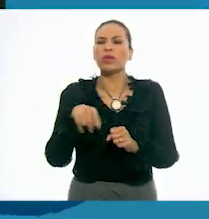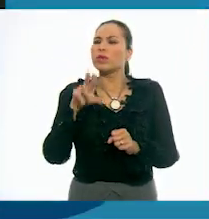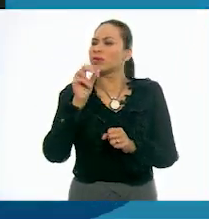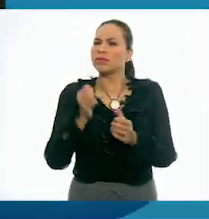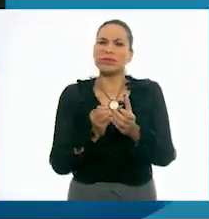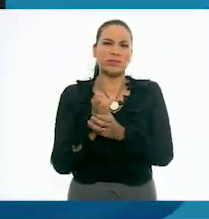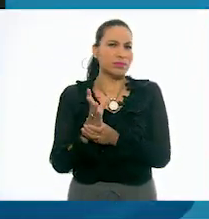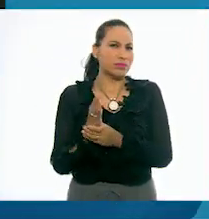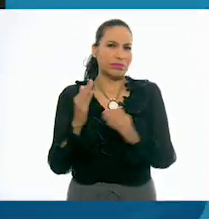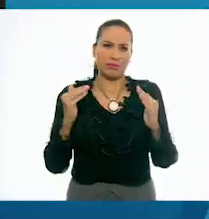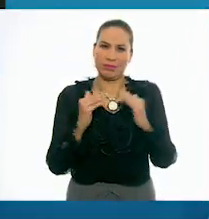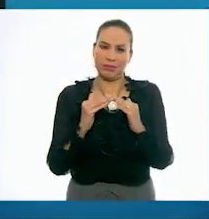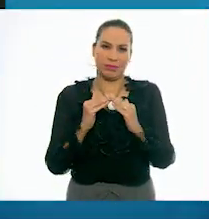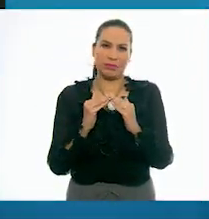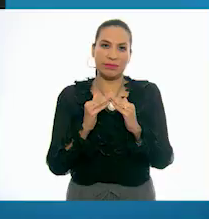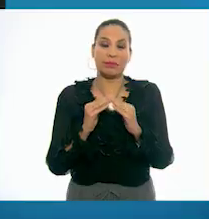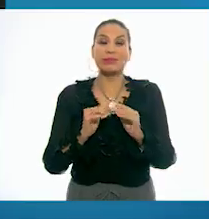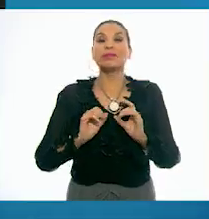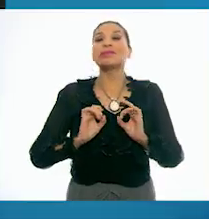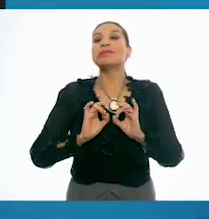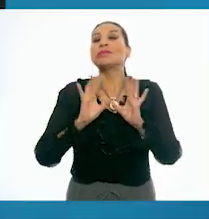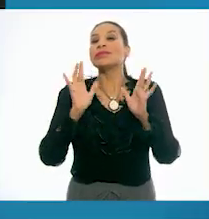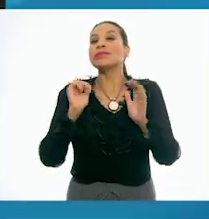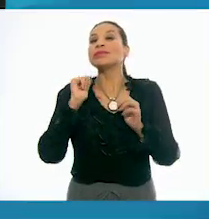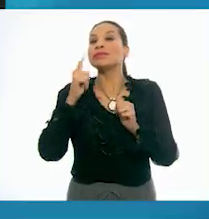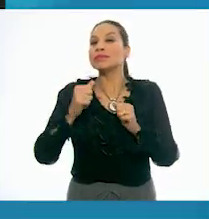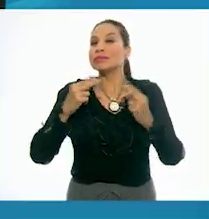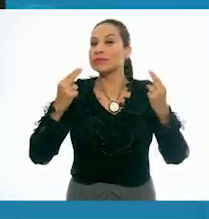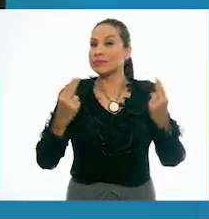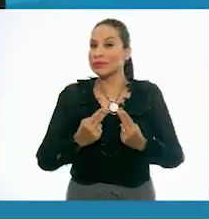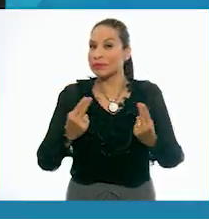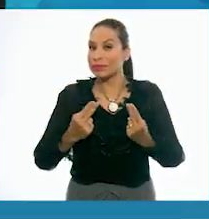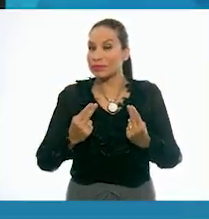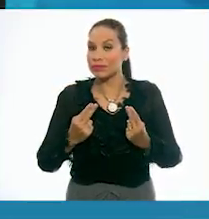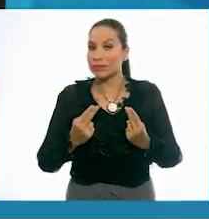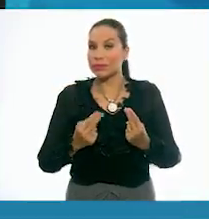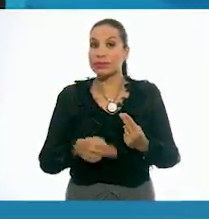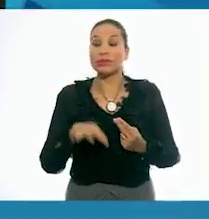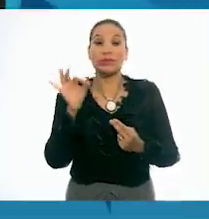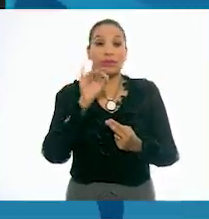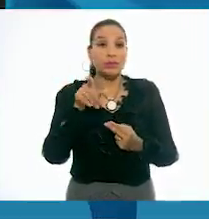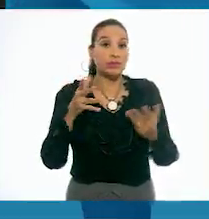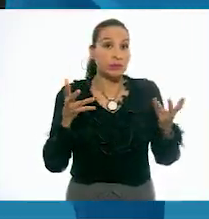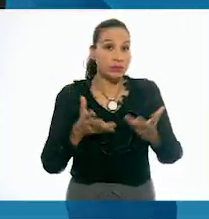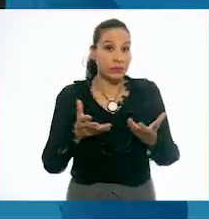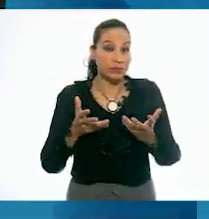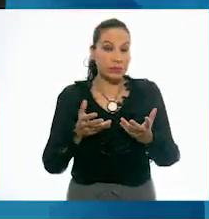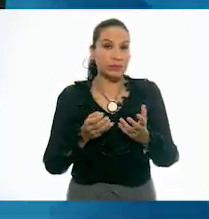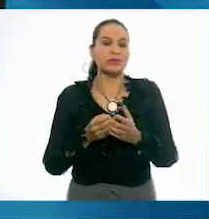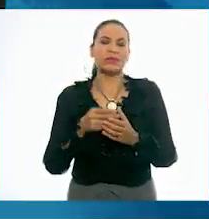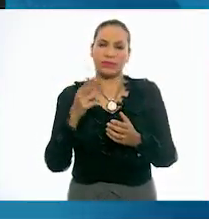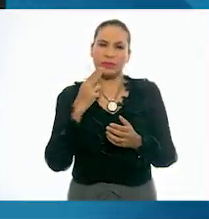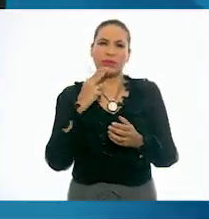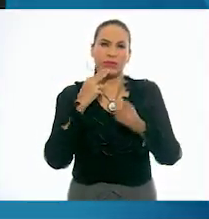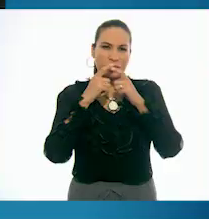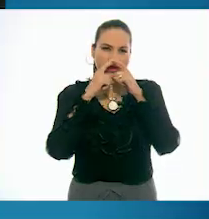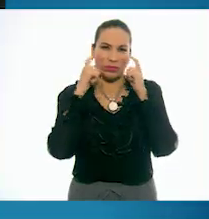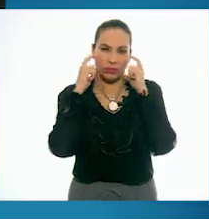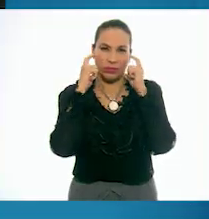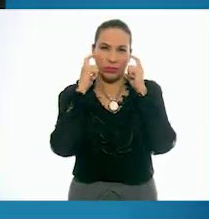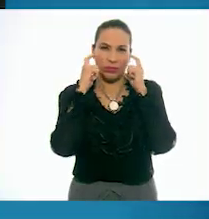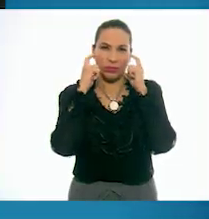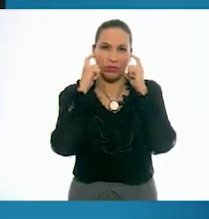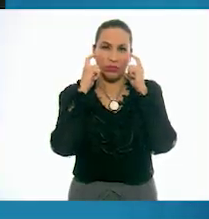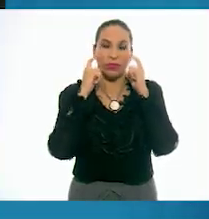no salir de casa a menos que sea muy necesario. Si lo haces, utiliza el